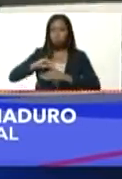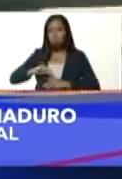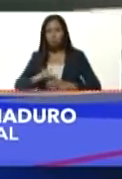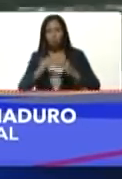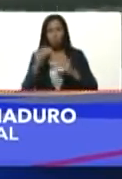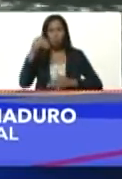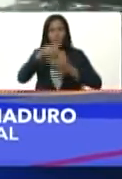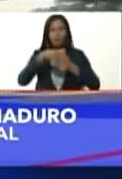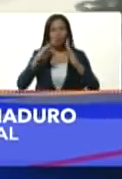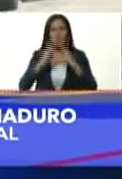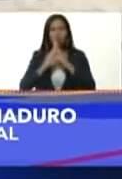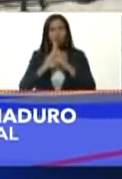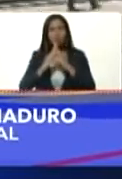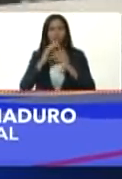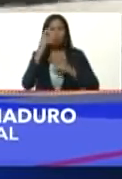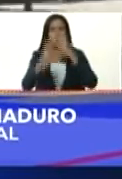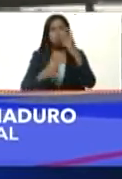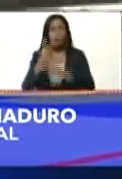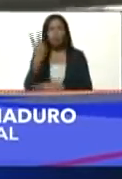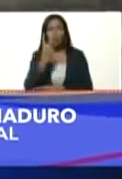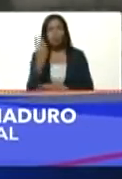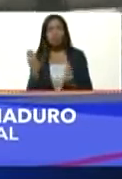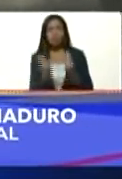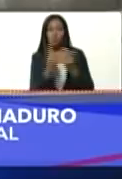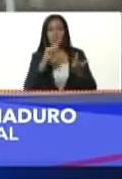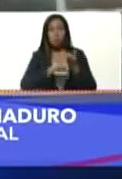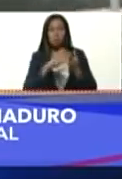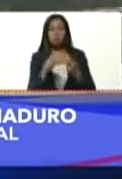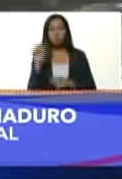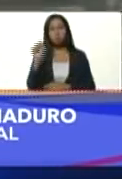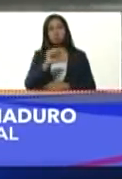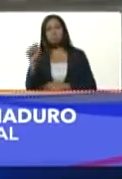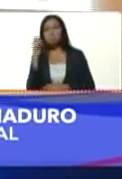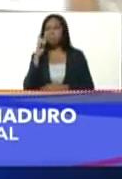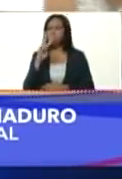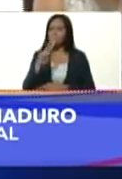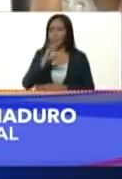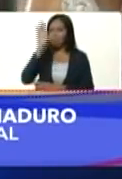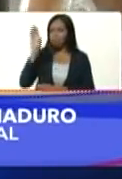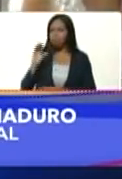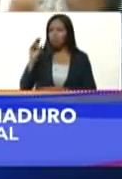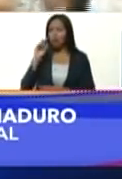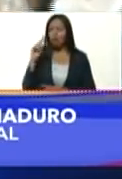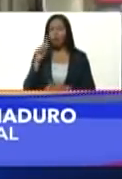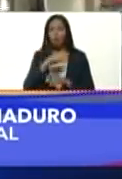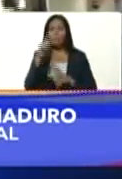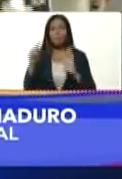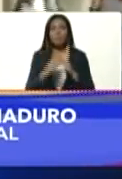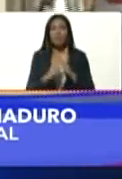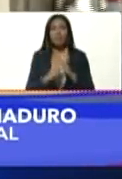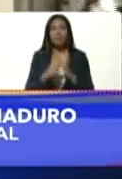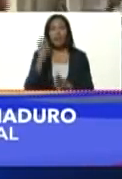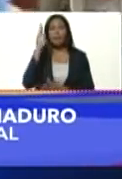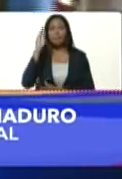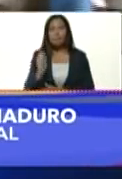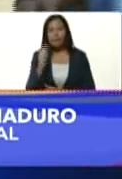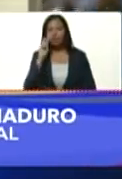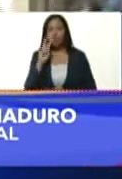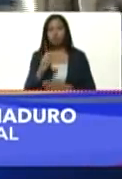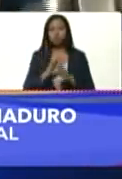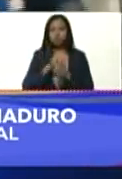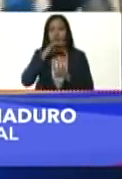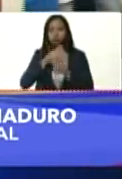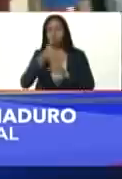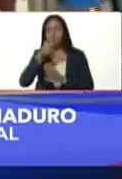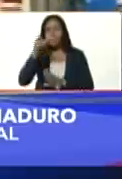Yo recorrí la ciudad 2 veces junto a Cilia, de punta a punta. En Petare es donde vi más gente, y